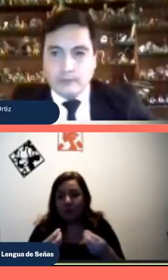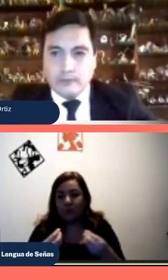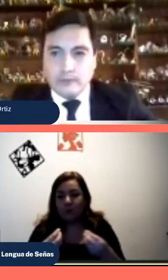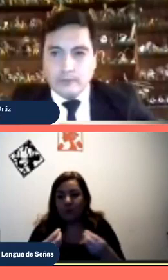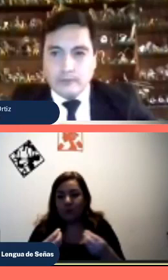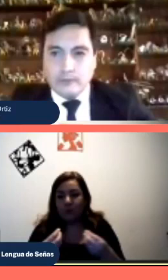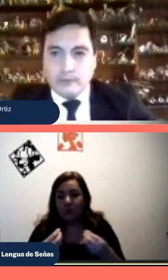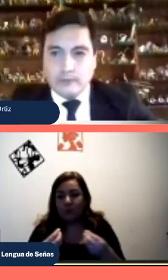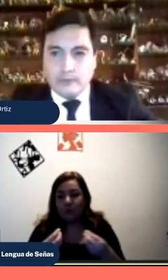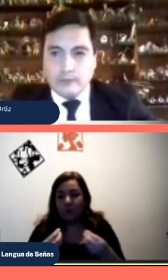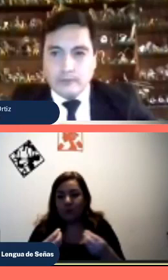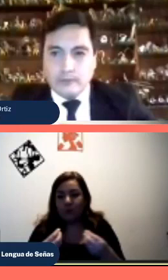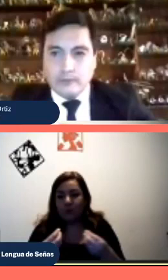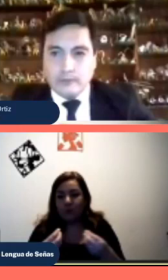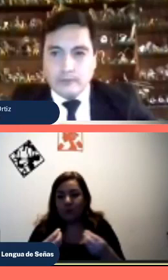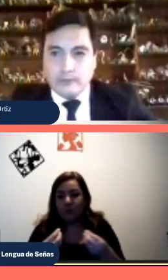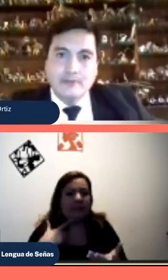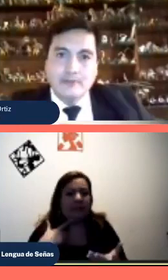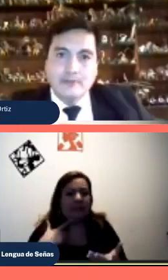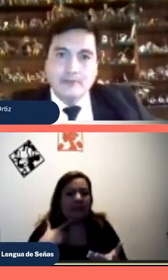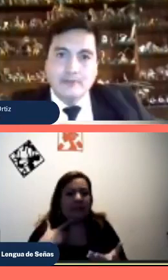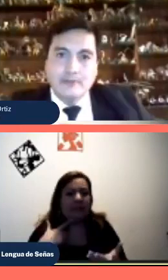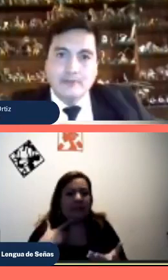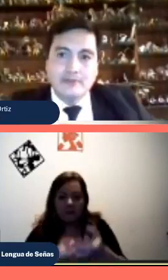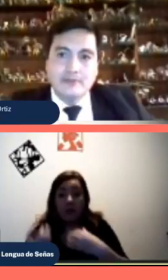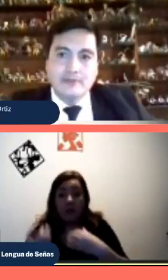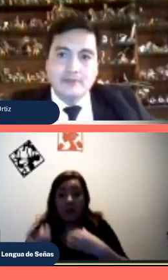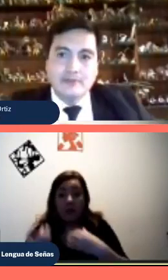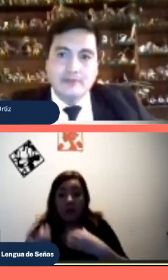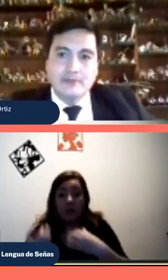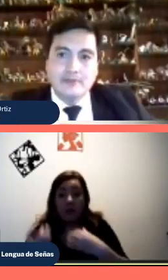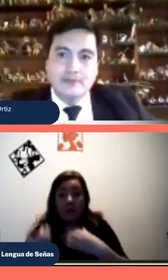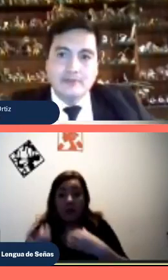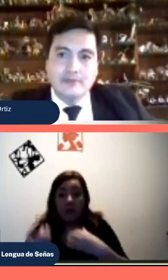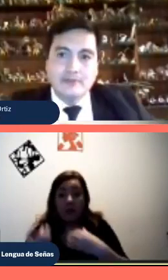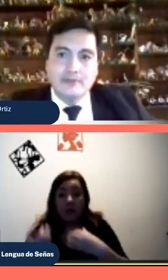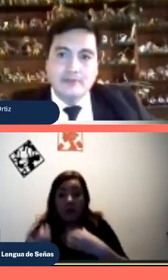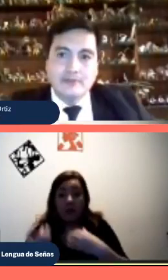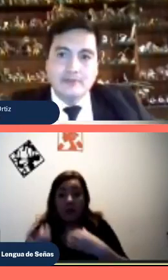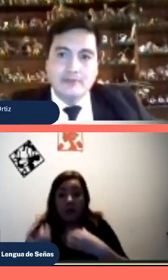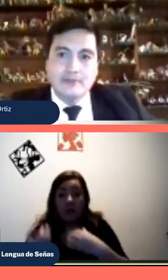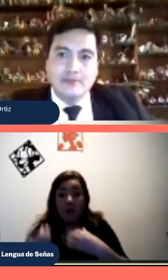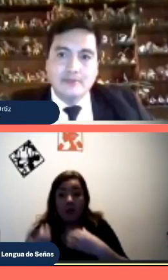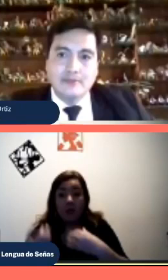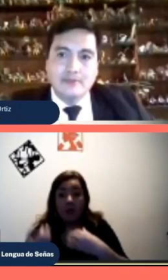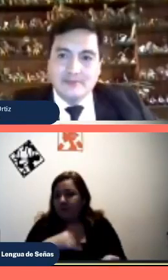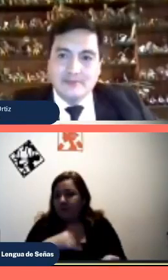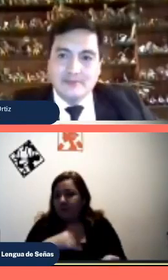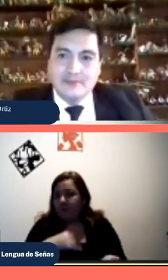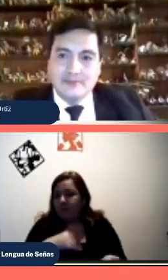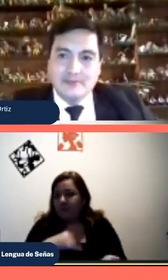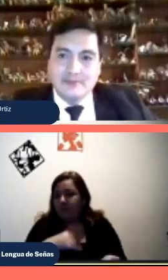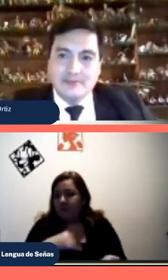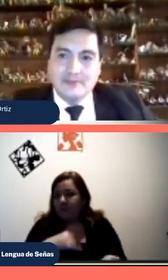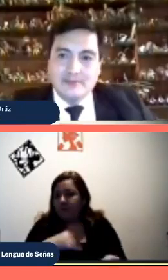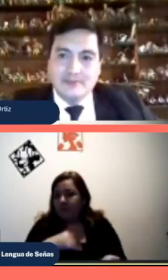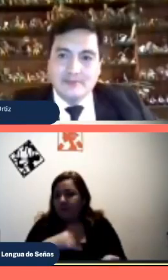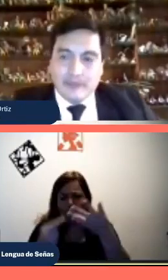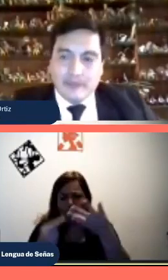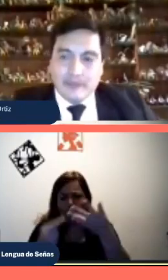datos interesantes que mencionaste. Yo soy de Calama, por ejemplo, y la verdad es que no tenía idea de muchos datos que diste hoy